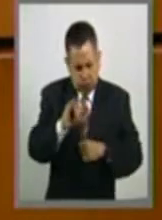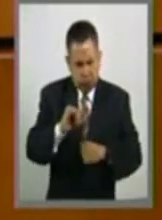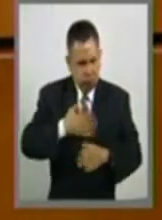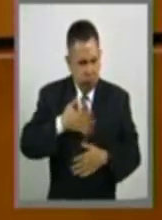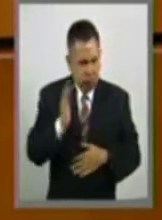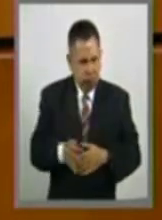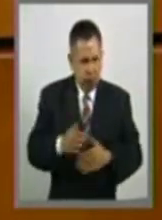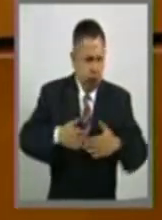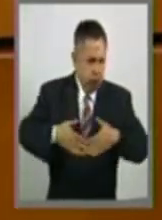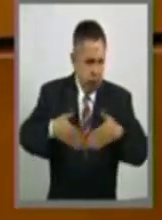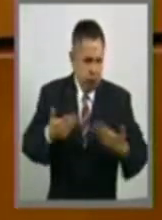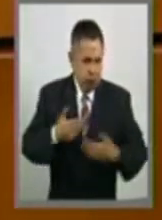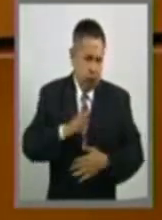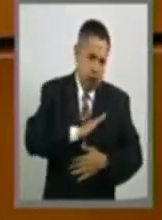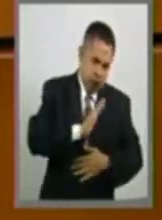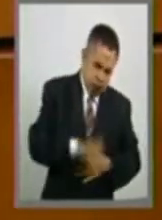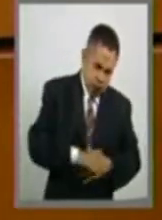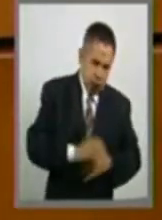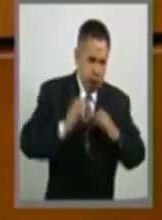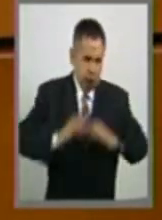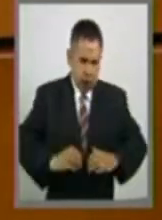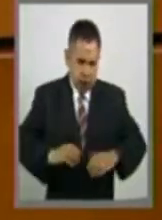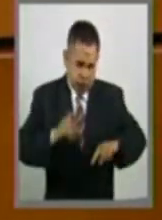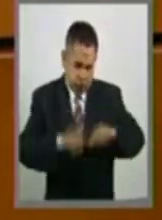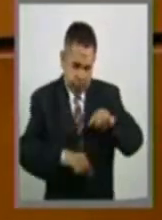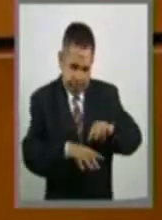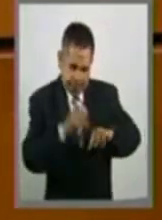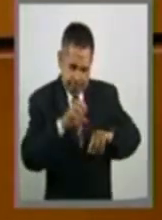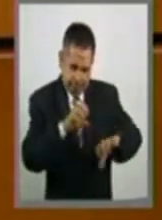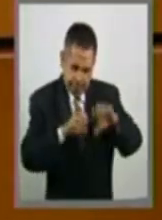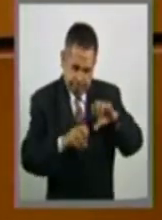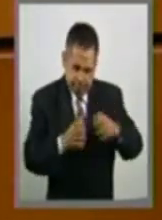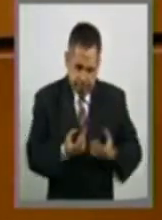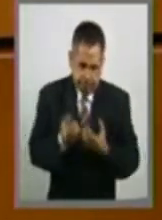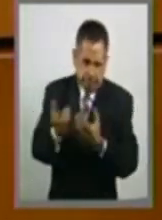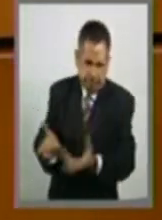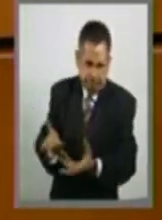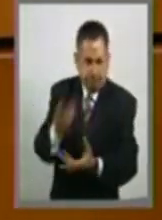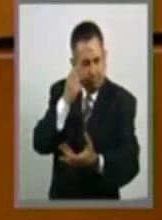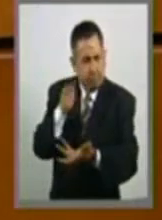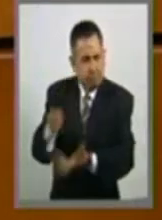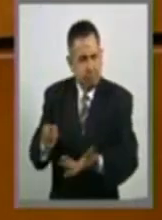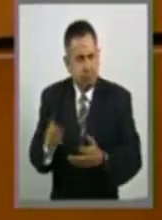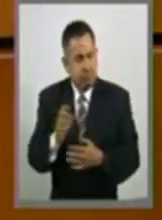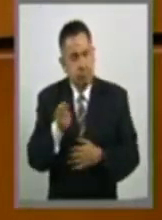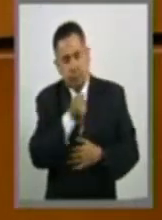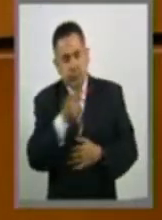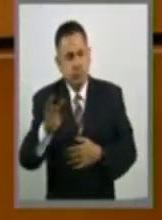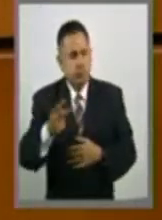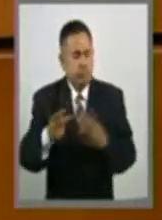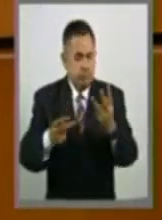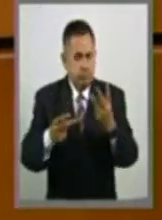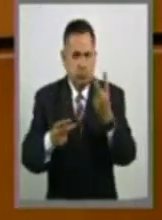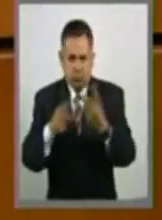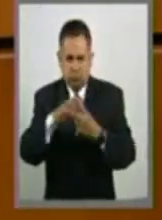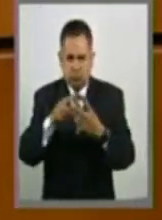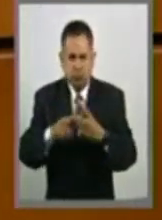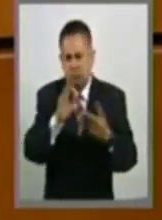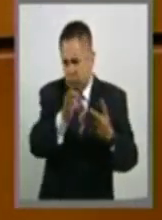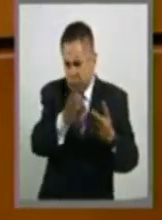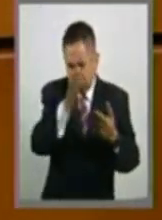sus órganos después de su muerte. 2 de cada 3 personas están de acuerdo en que se usen sus órganos para